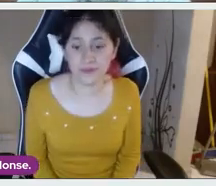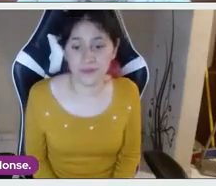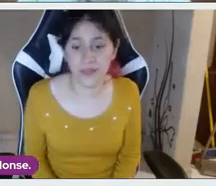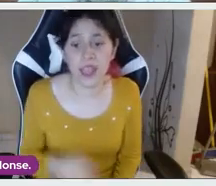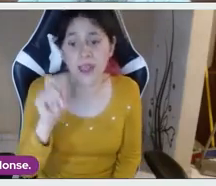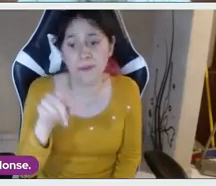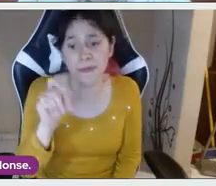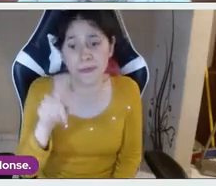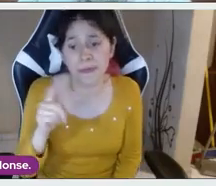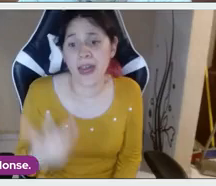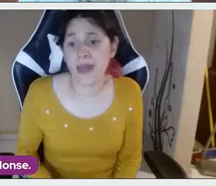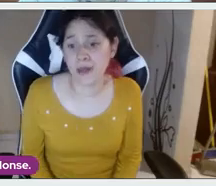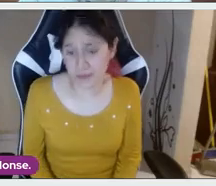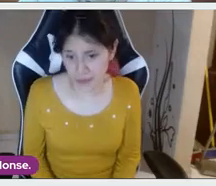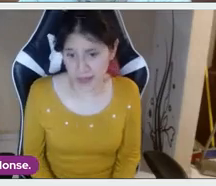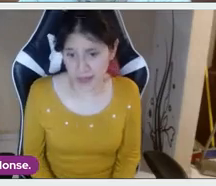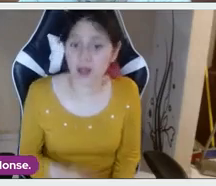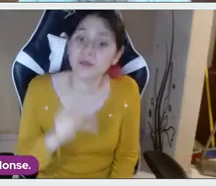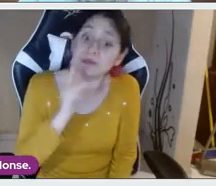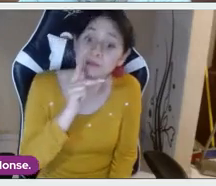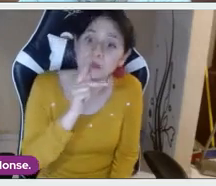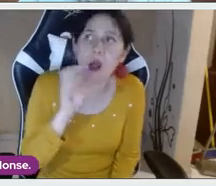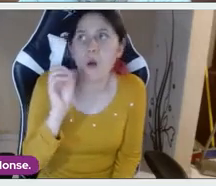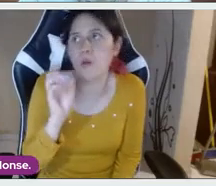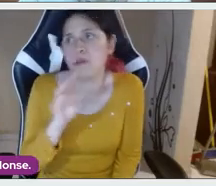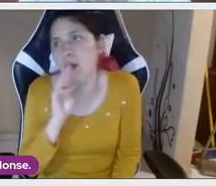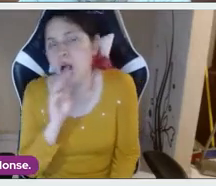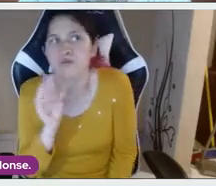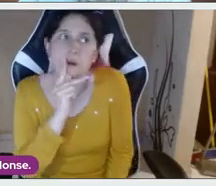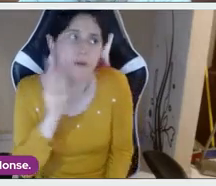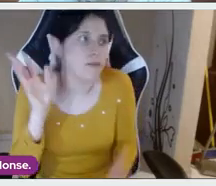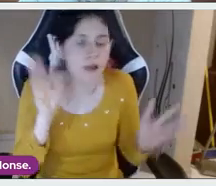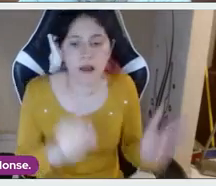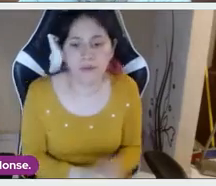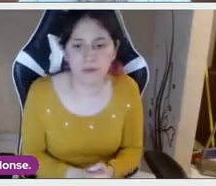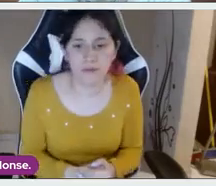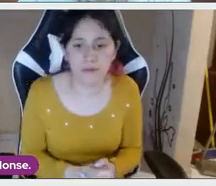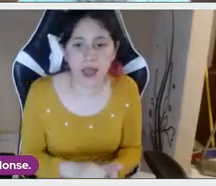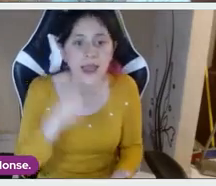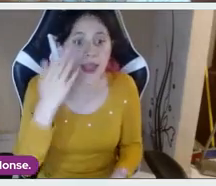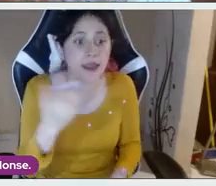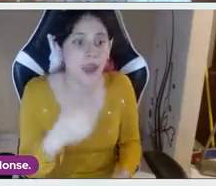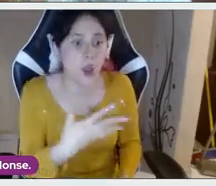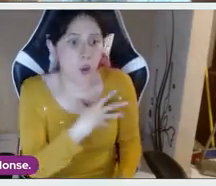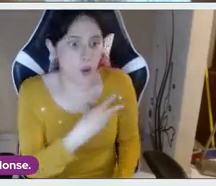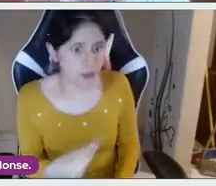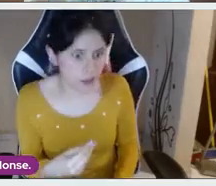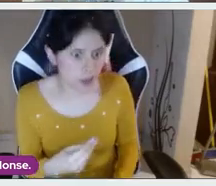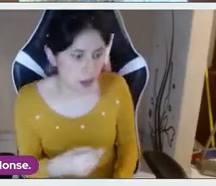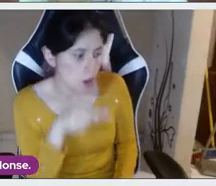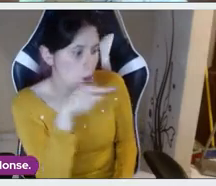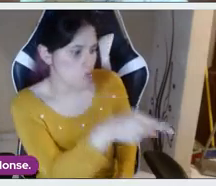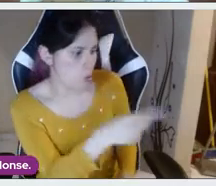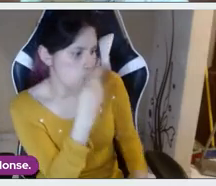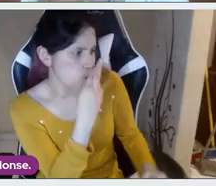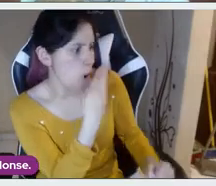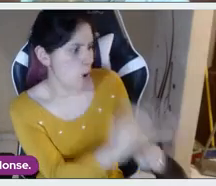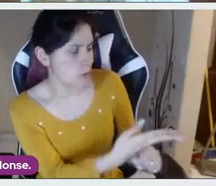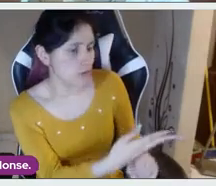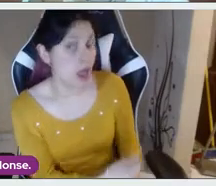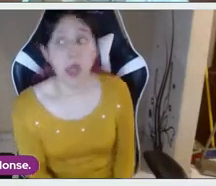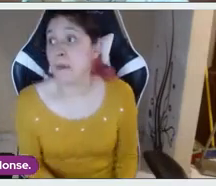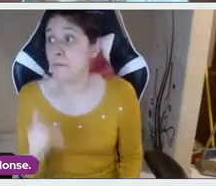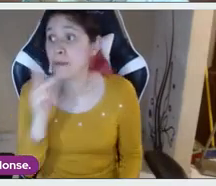que ver como con los papás o la mamá o el papá que le deposita al hijo un rol. Entonces dices, ah, ya no está